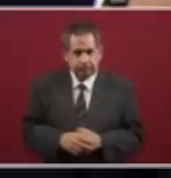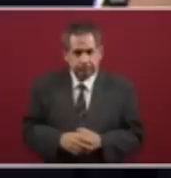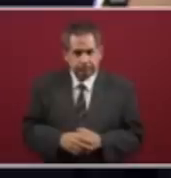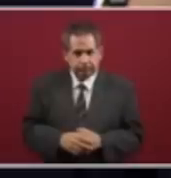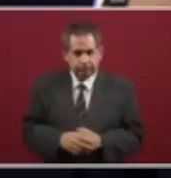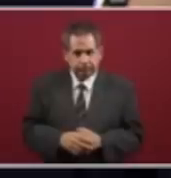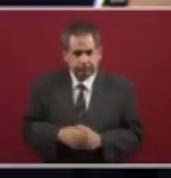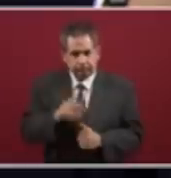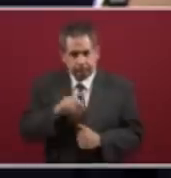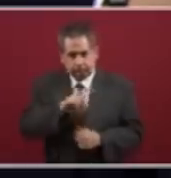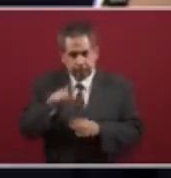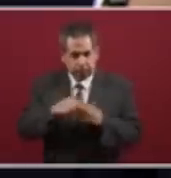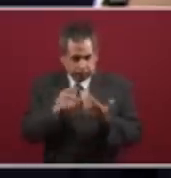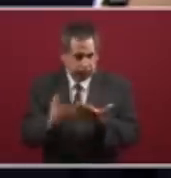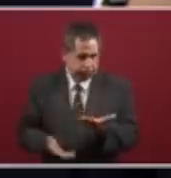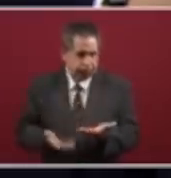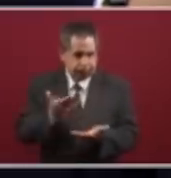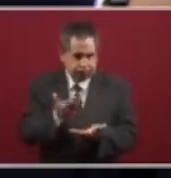propones